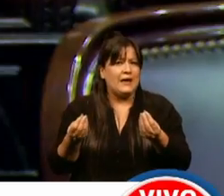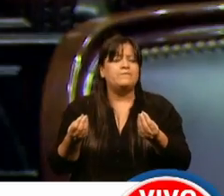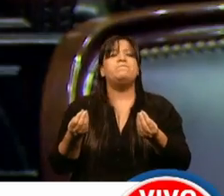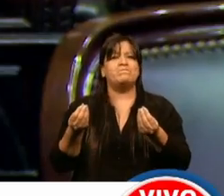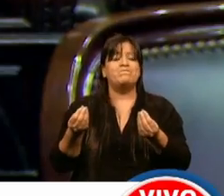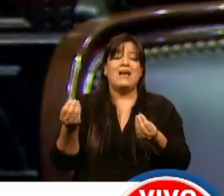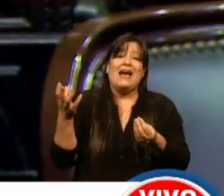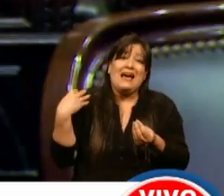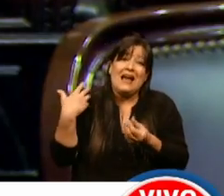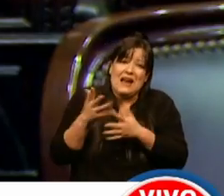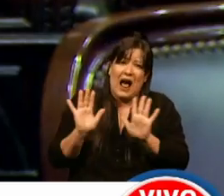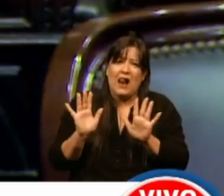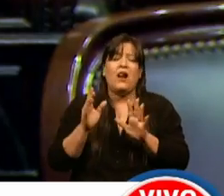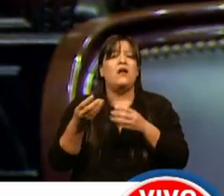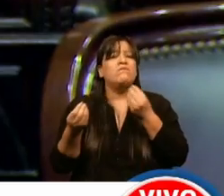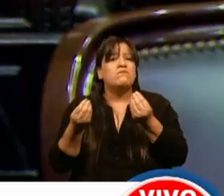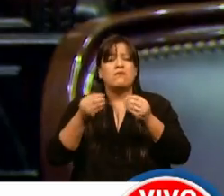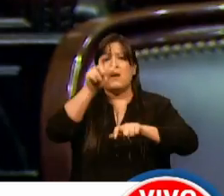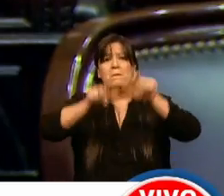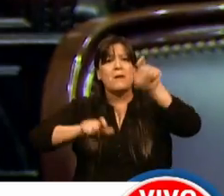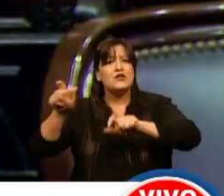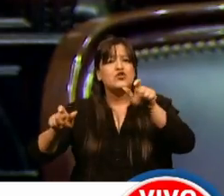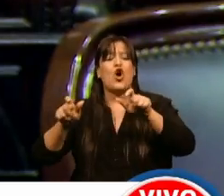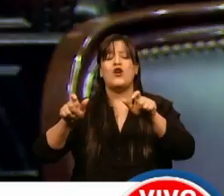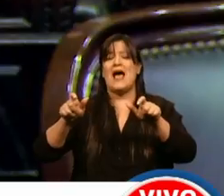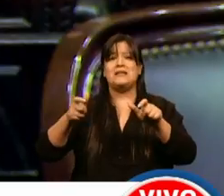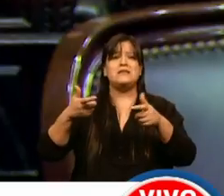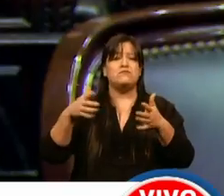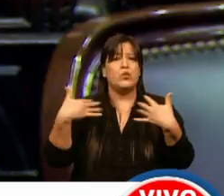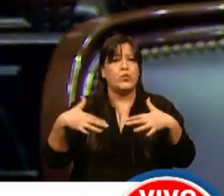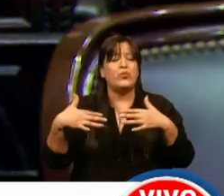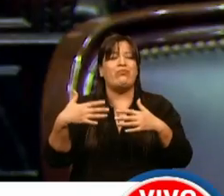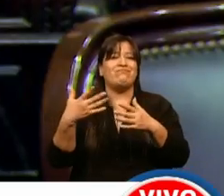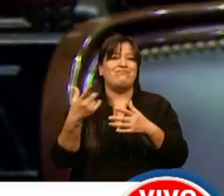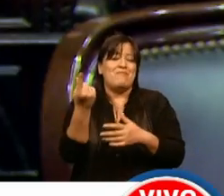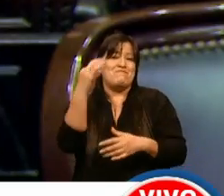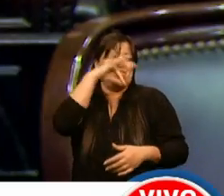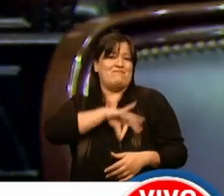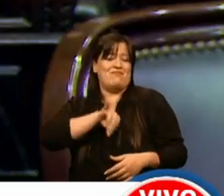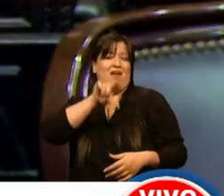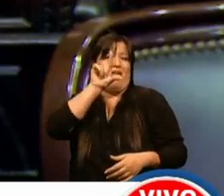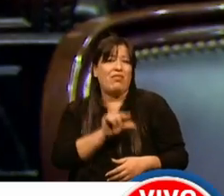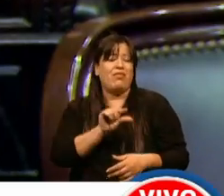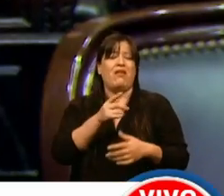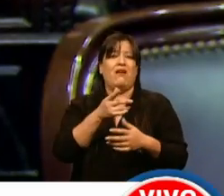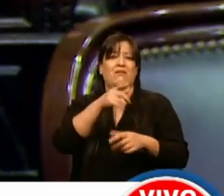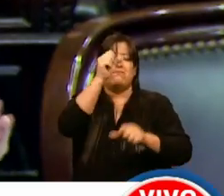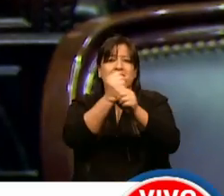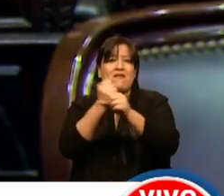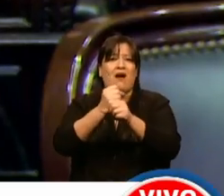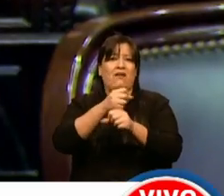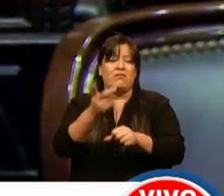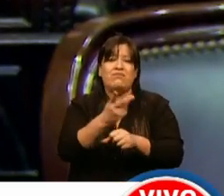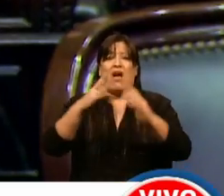generalmente de las gentes de los ciudadanos con menores ingresos más precarizados y que carecen de un hogar